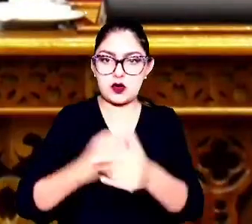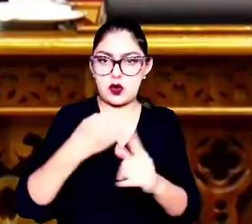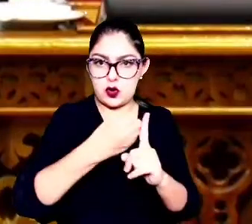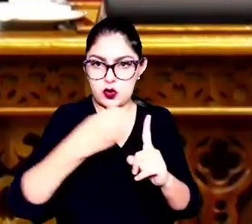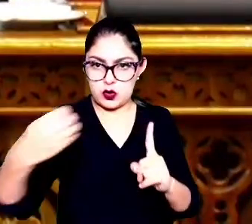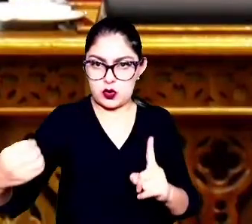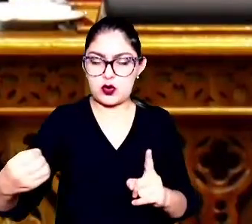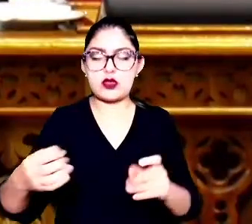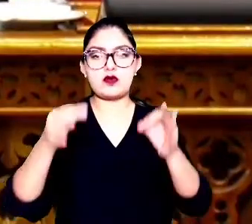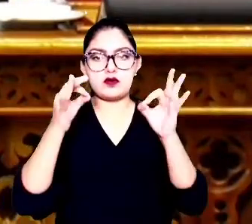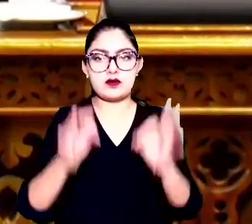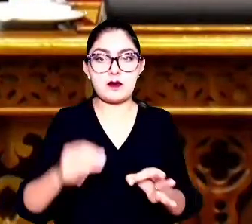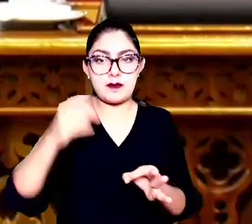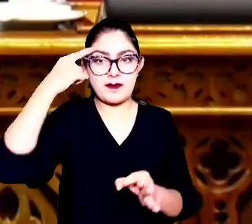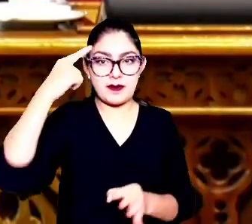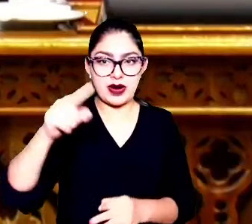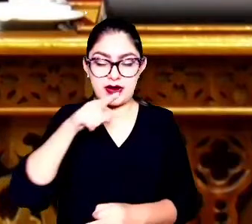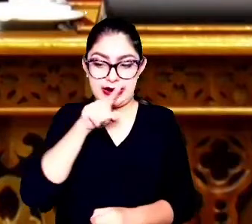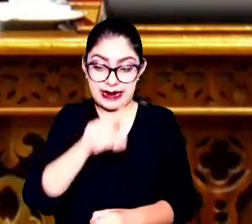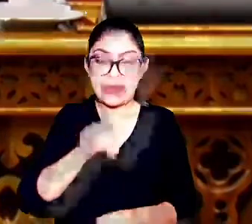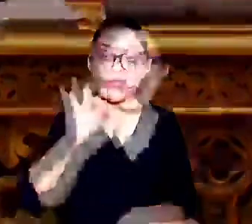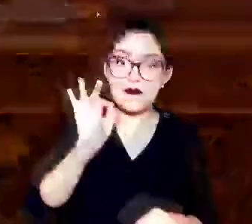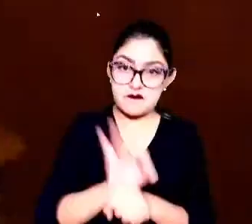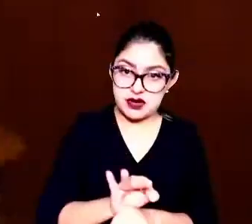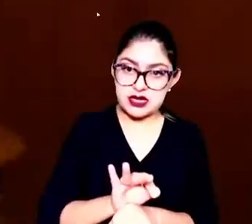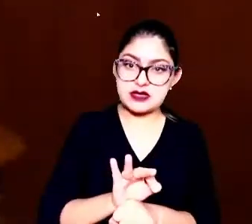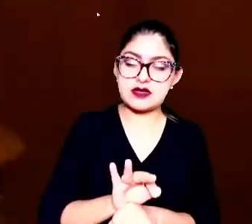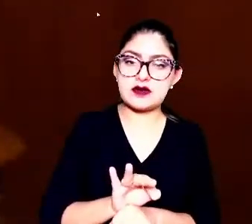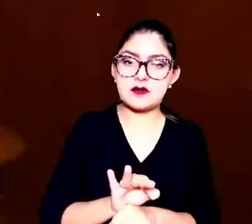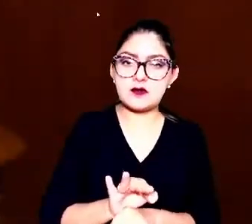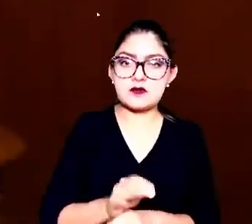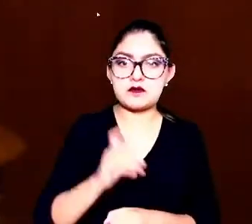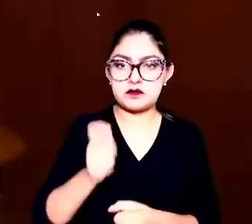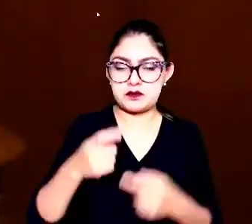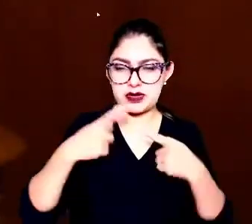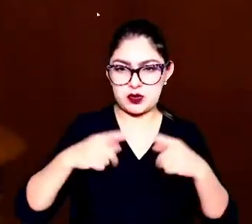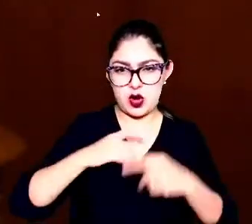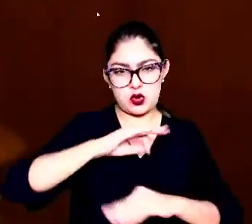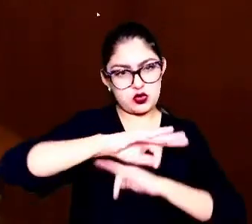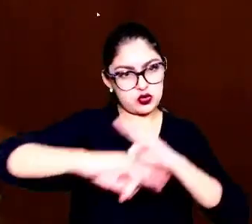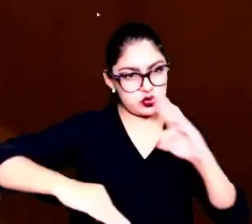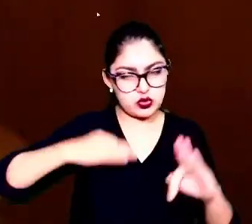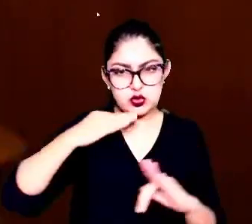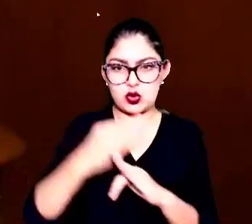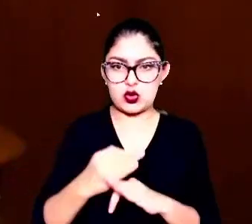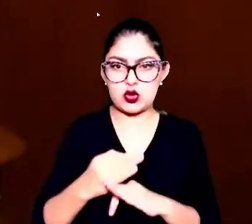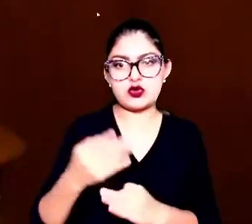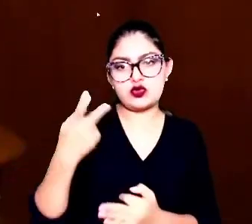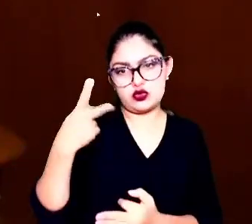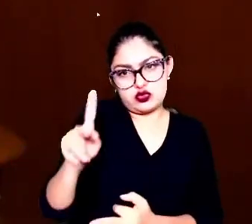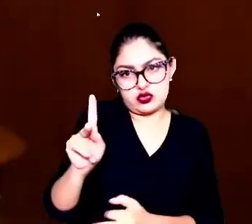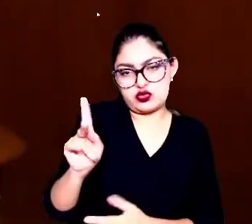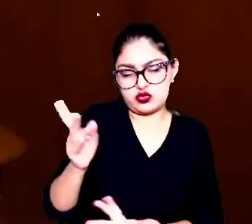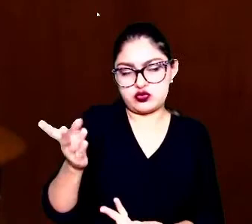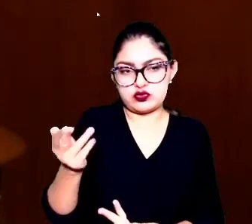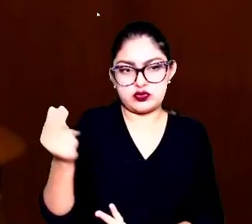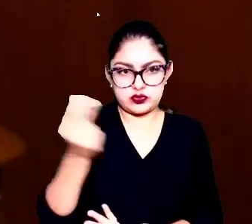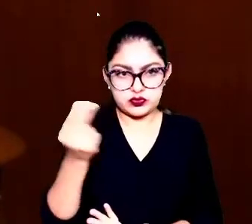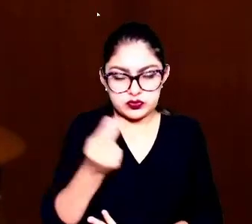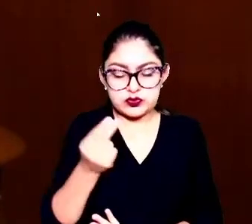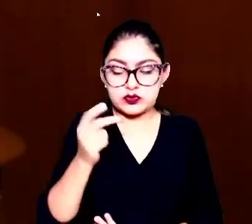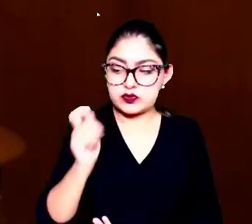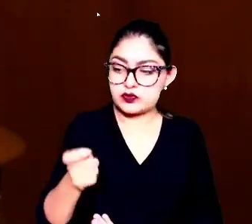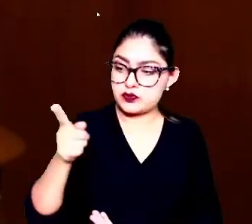una efectiva defensa de los intereses de toda persona en igualdad de circunstancias ante las